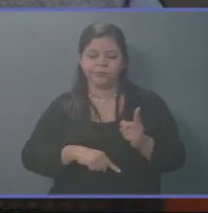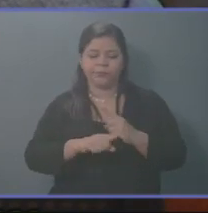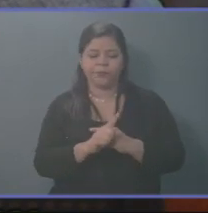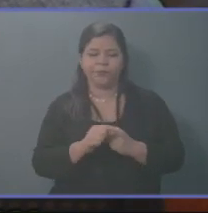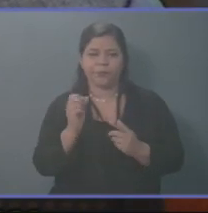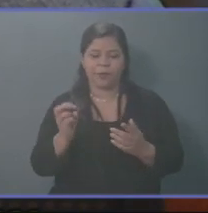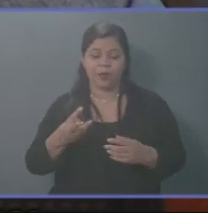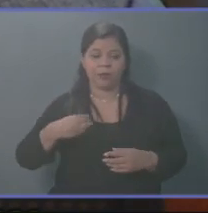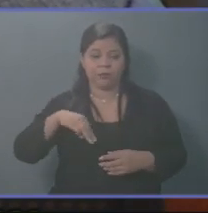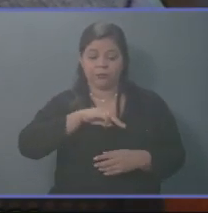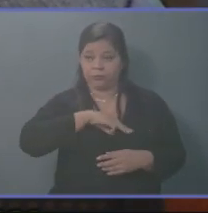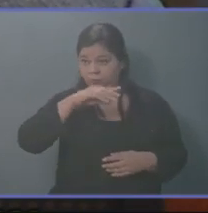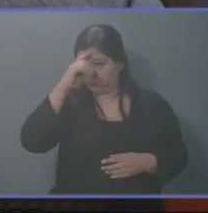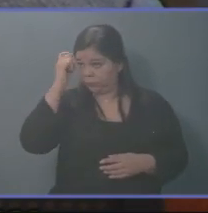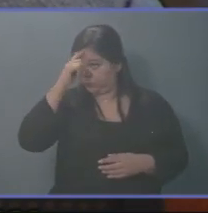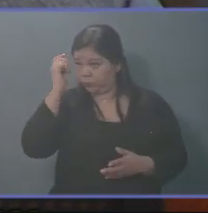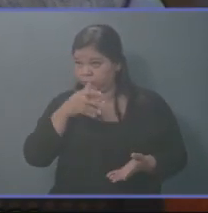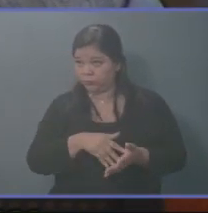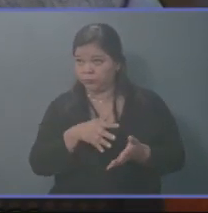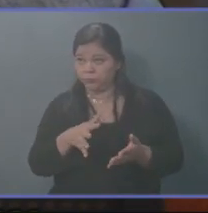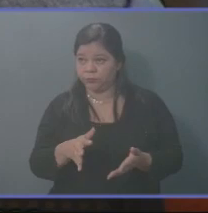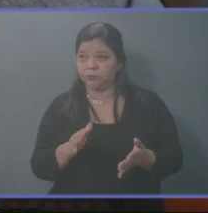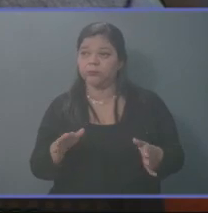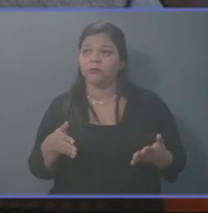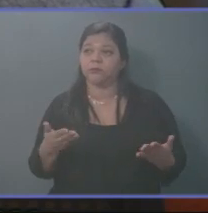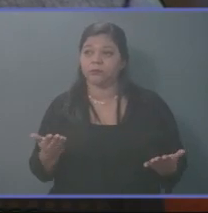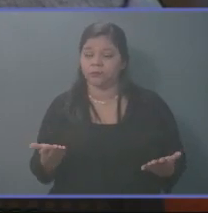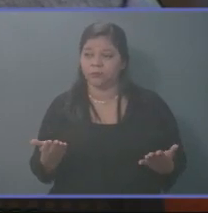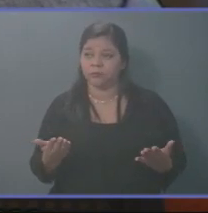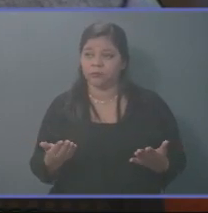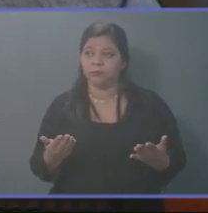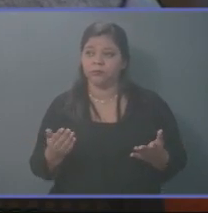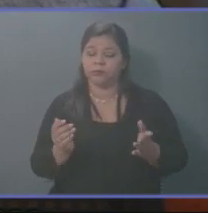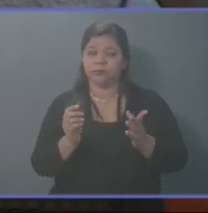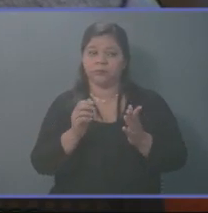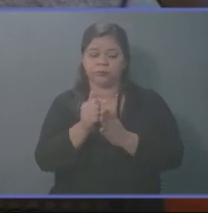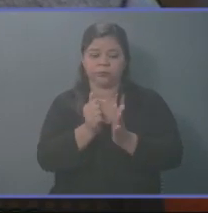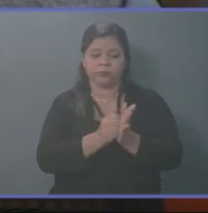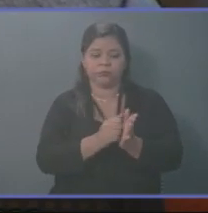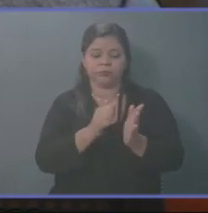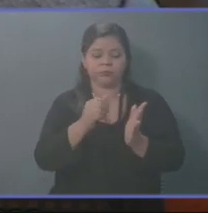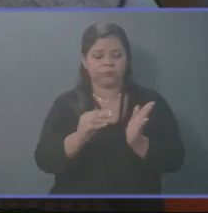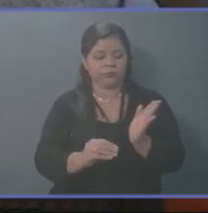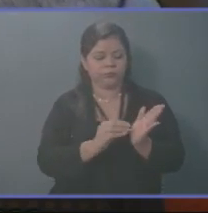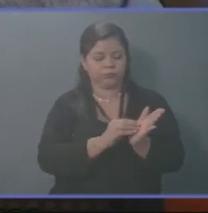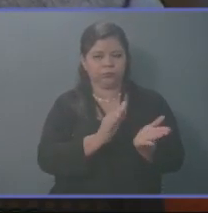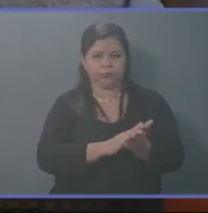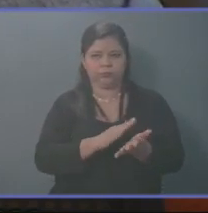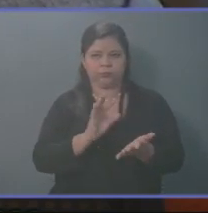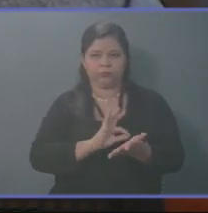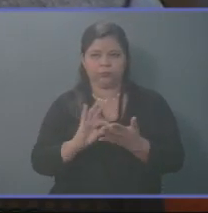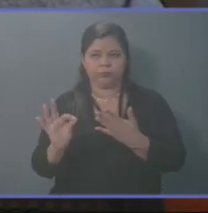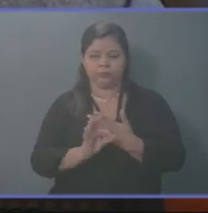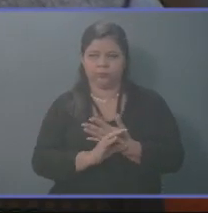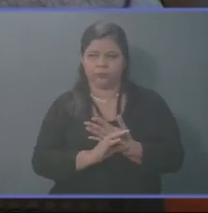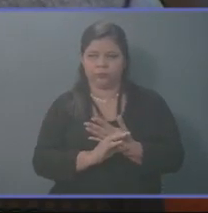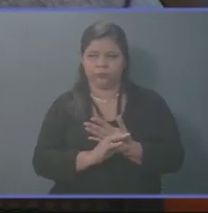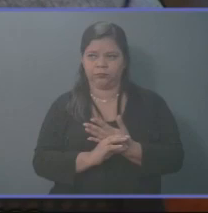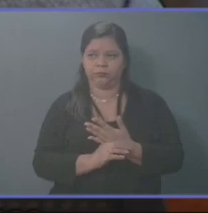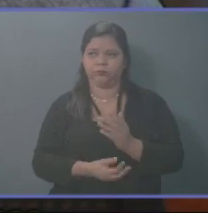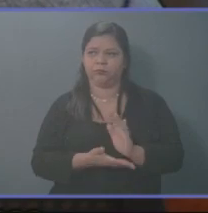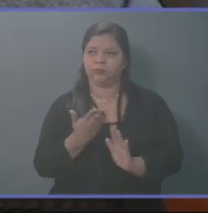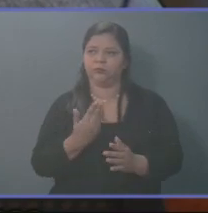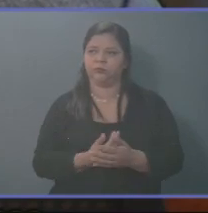actuales ministros de Obras Públicas y Transporte por el de Vivienda en los artículos objeto de la propuesta en asuntos como el de